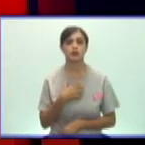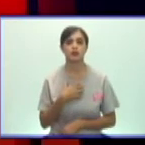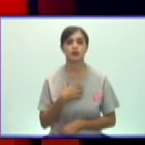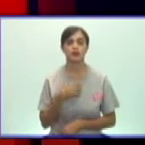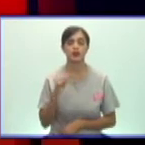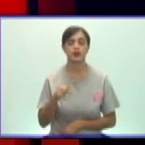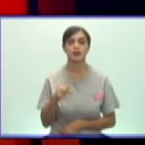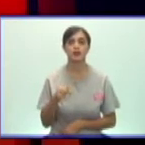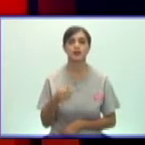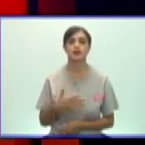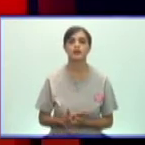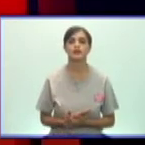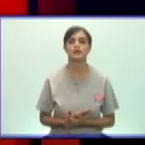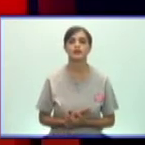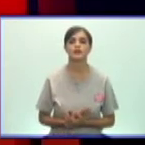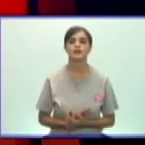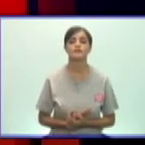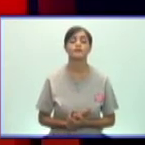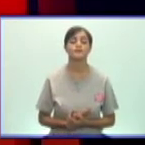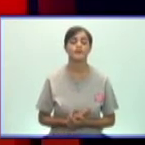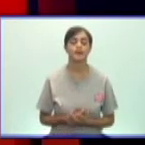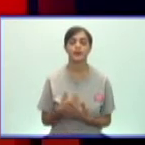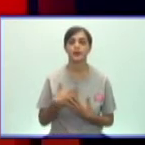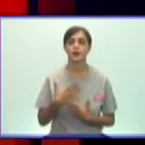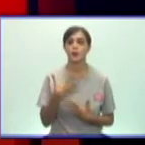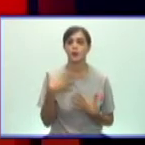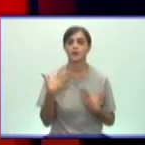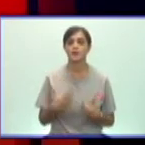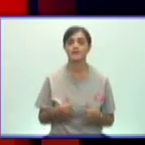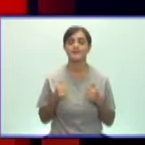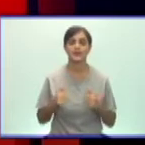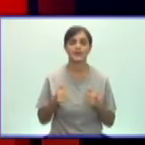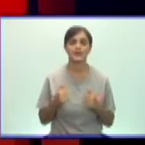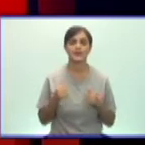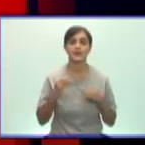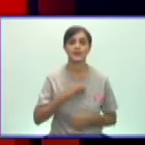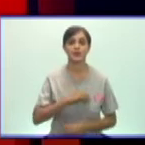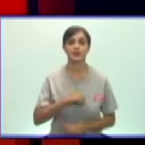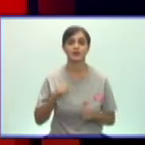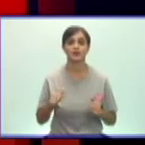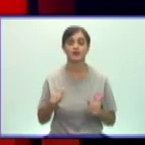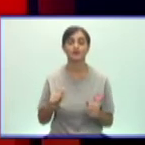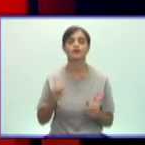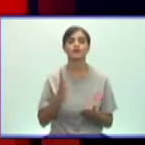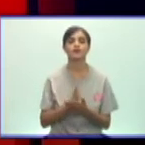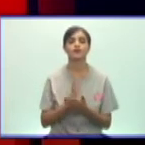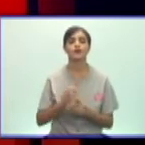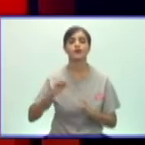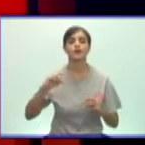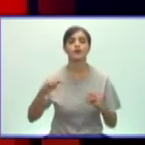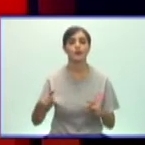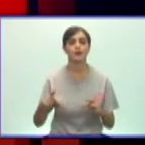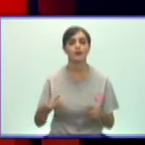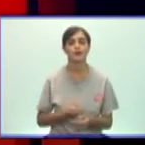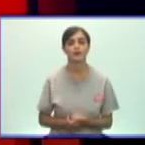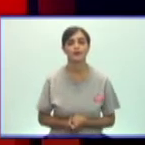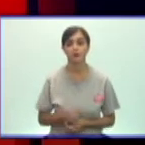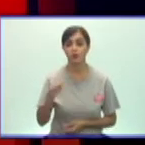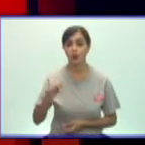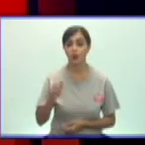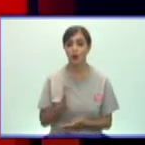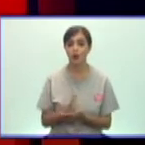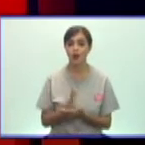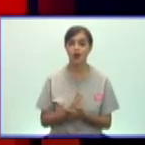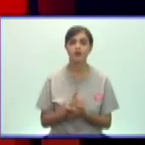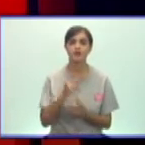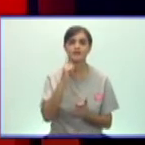para mí un inmenso privilegio pues volvernos a encontrar. El encuentro de hoy vamos a estar dedicándolo a